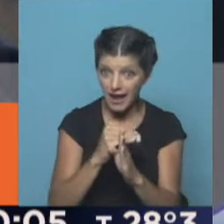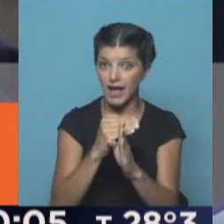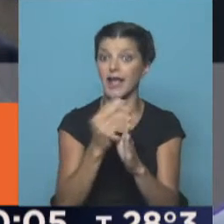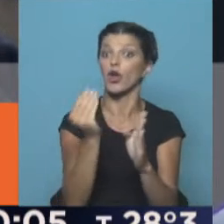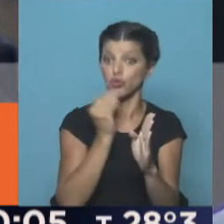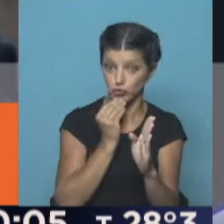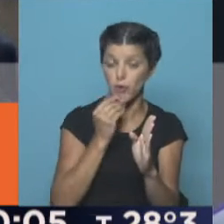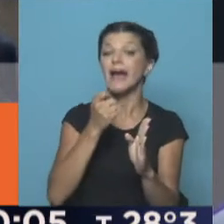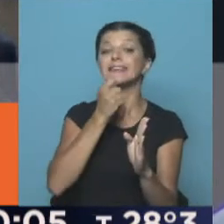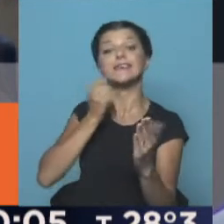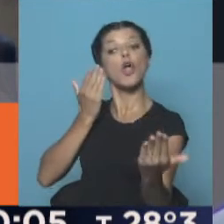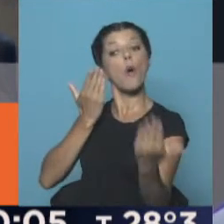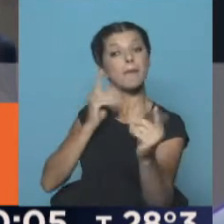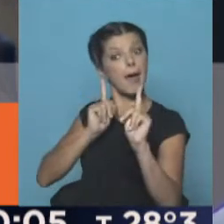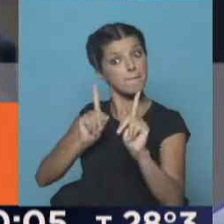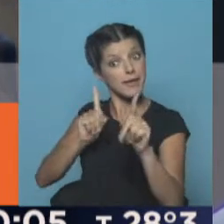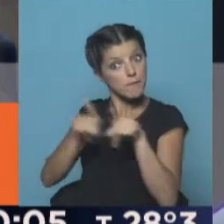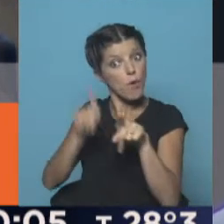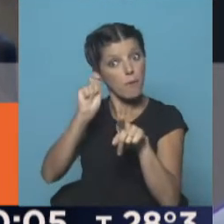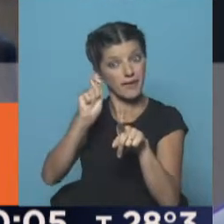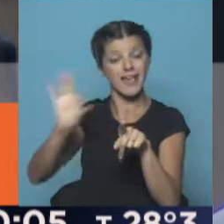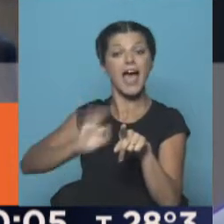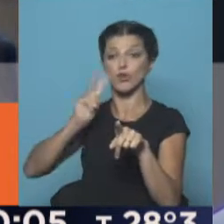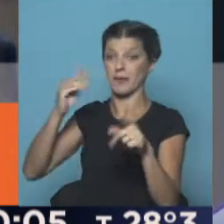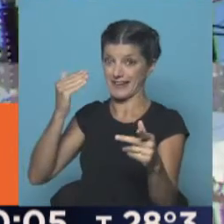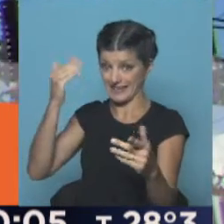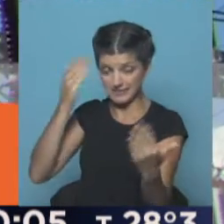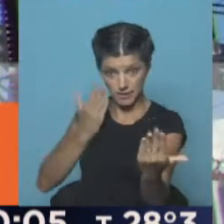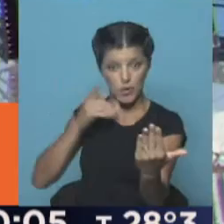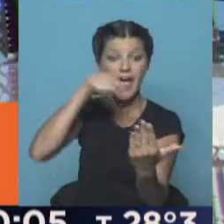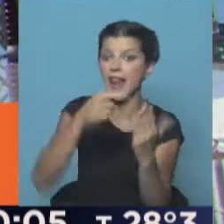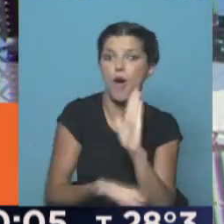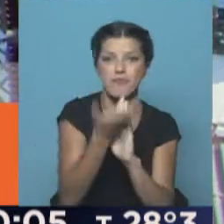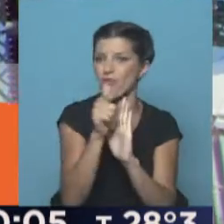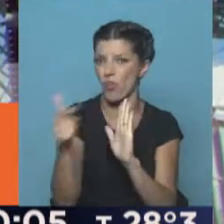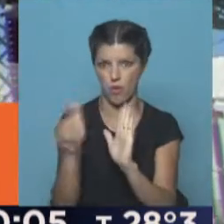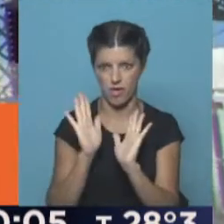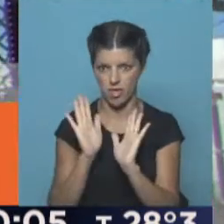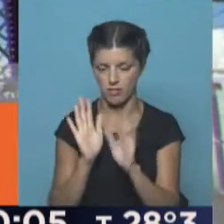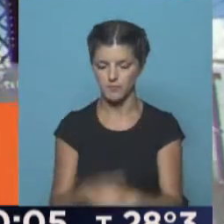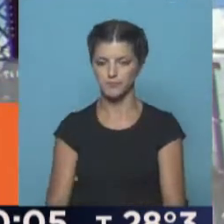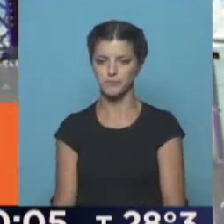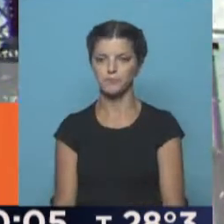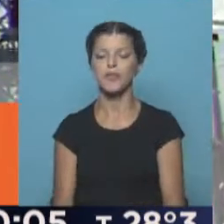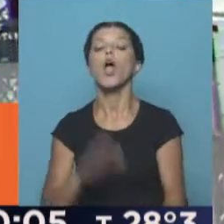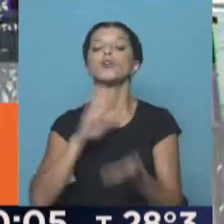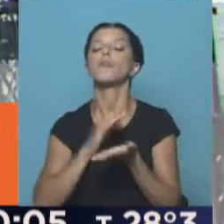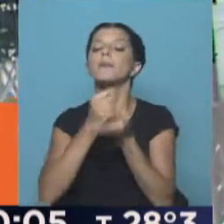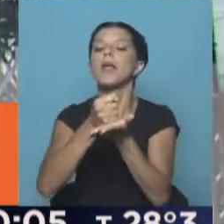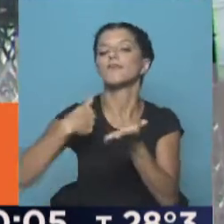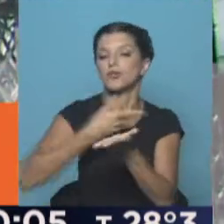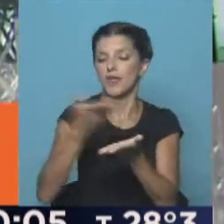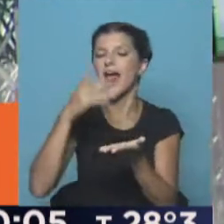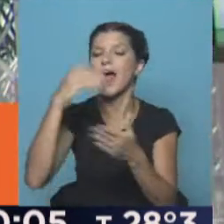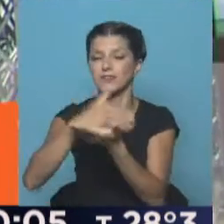había consumido en el mismo mes del año 2015 no va a tener aumento se mantiene el esquema de tarifa social para los sectores más